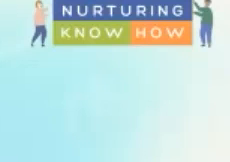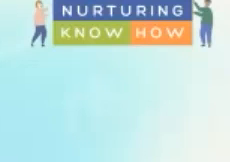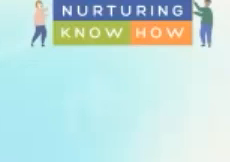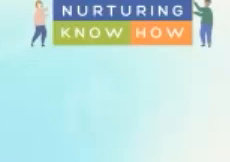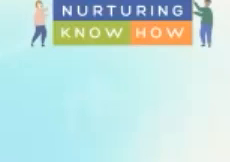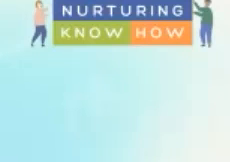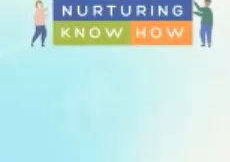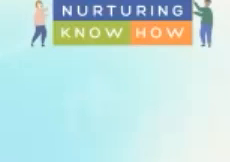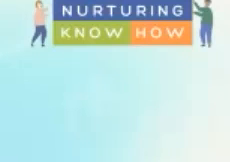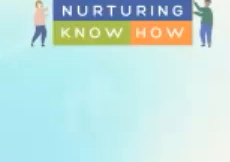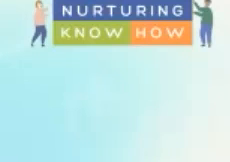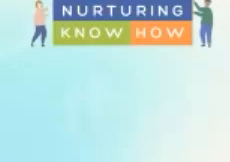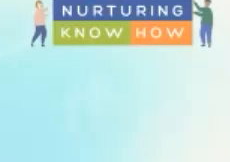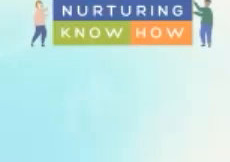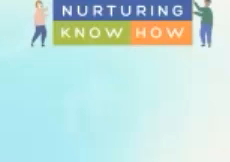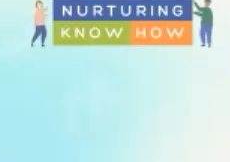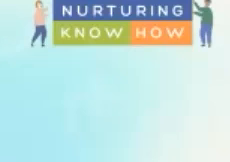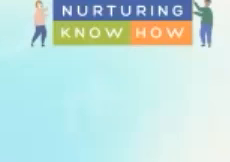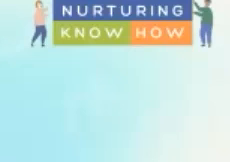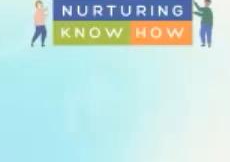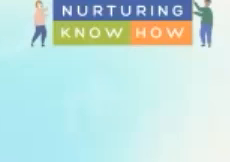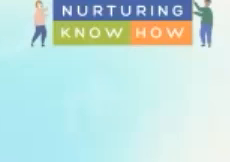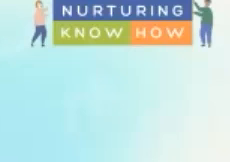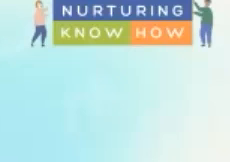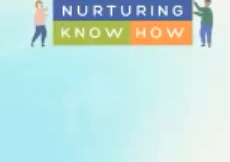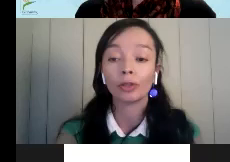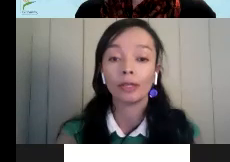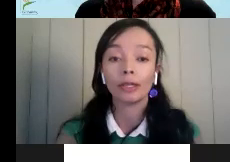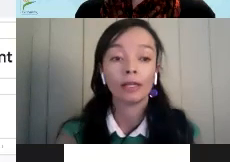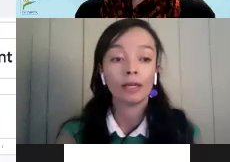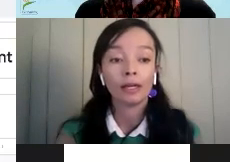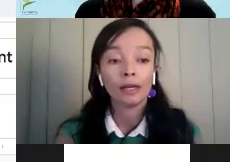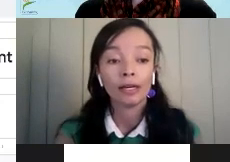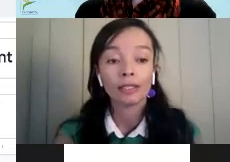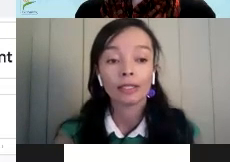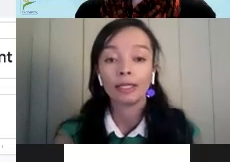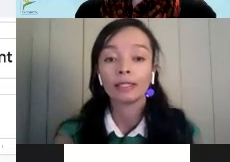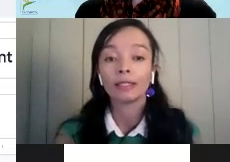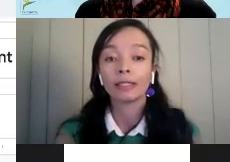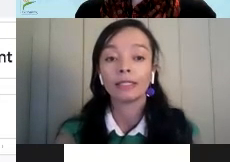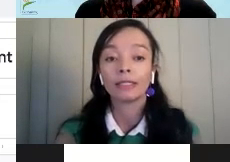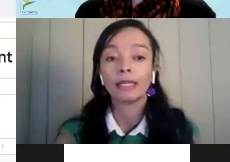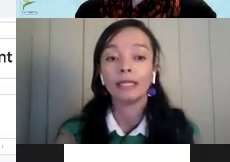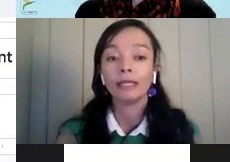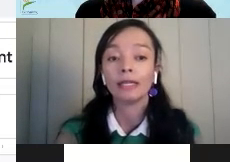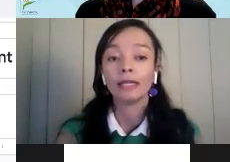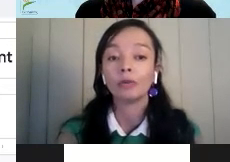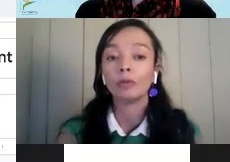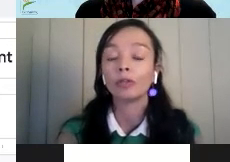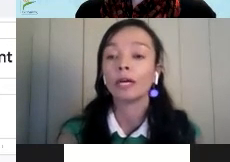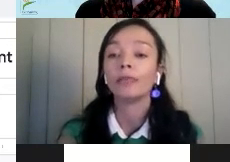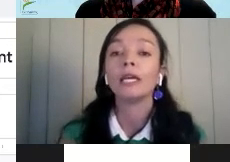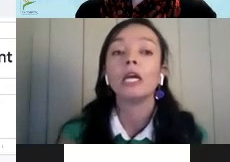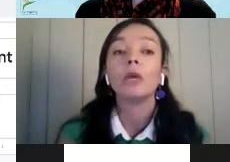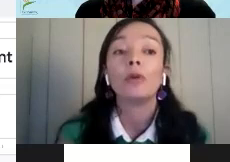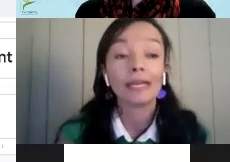Ya yo me devuelvo para mostrarles. Hay un link que es muy importante en este. Este link es muy